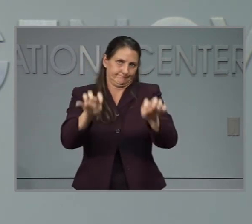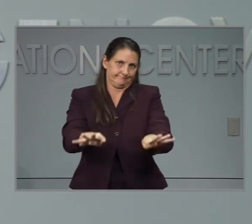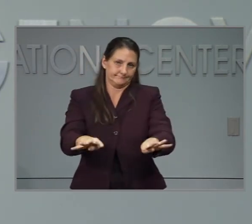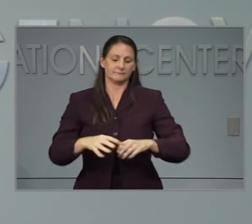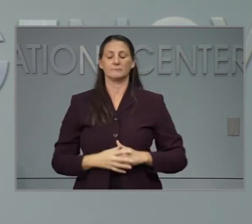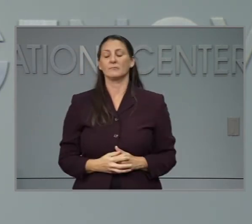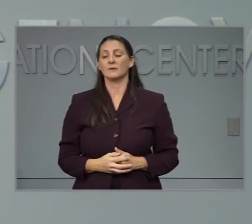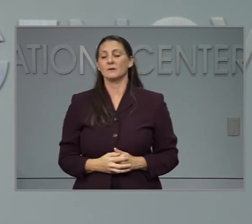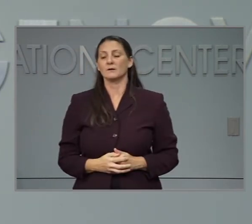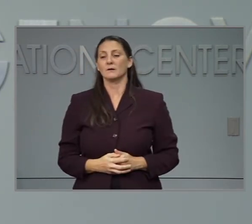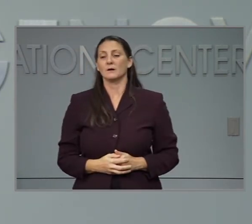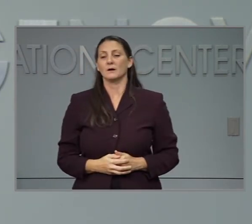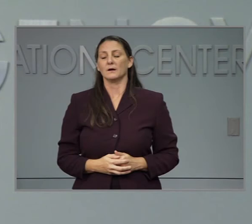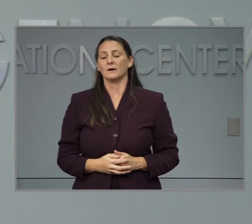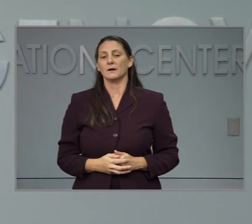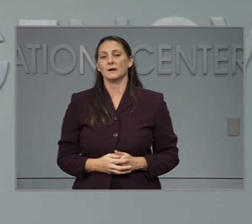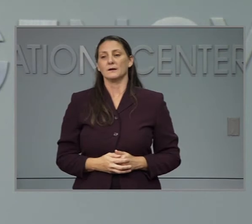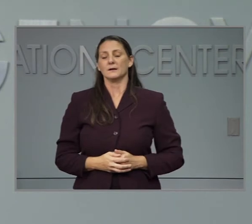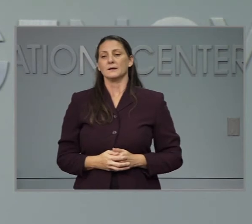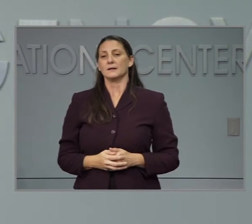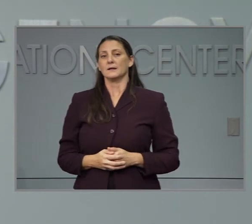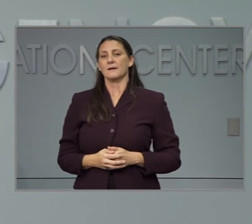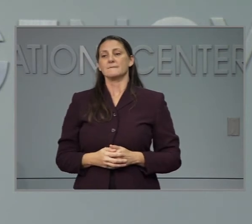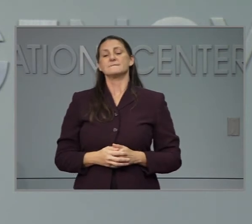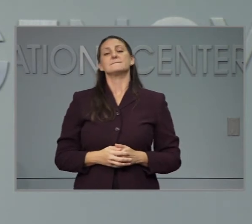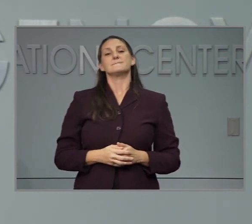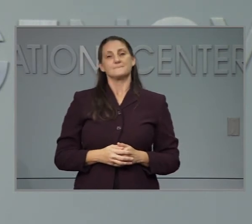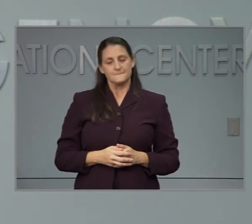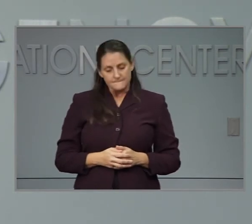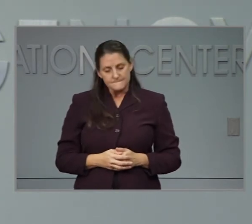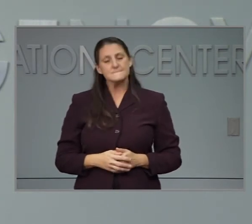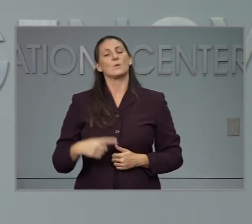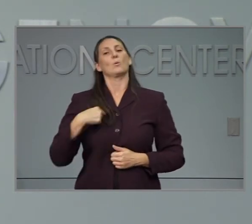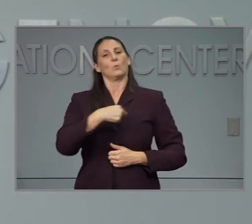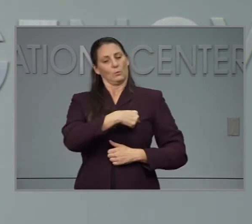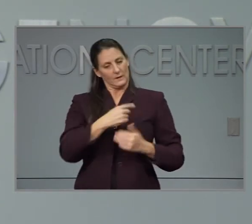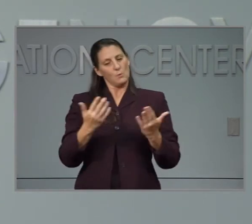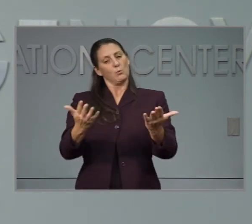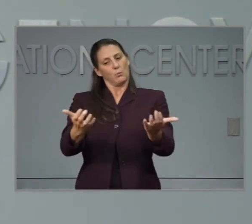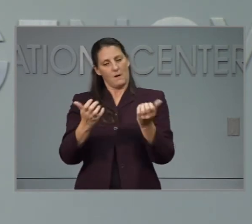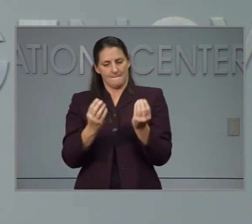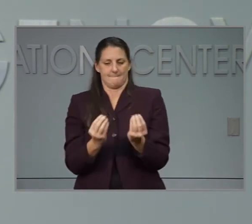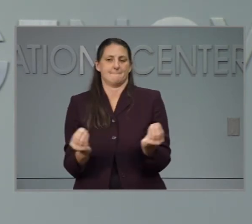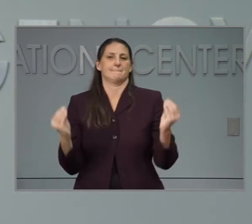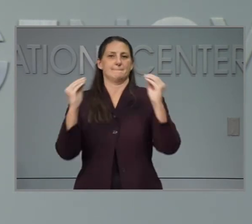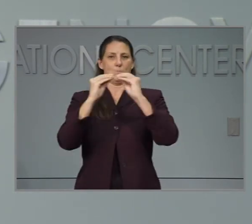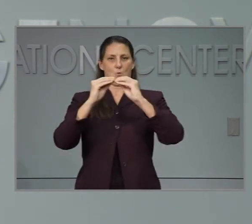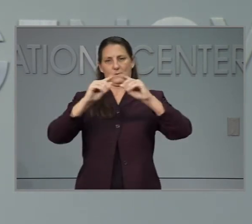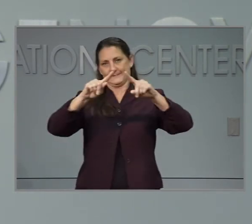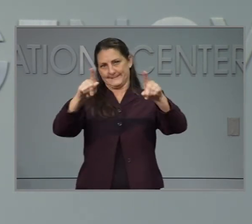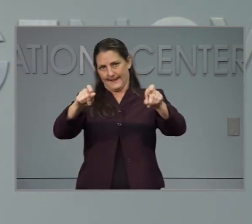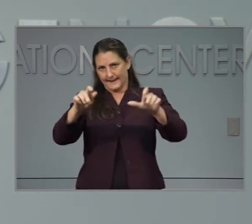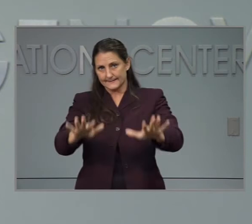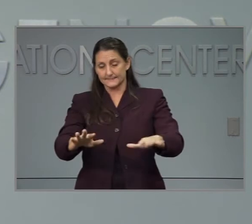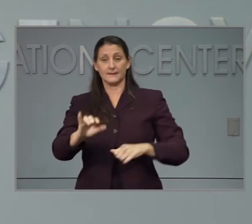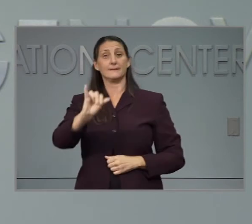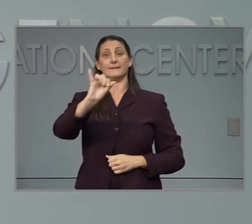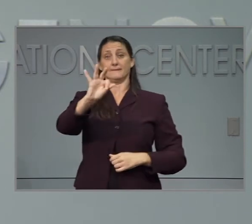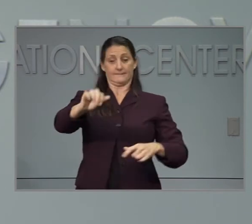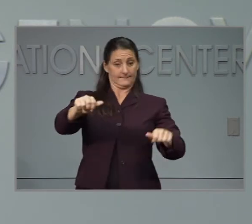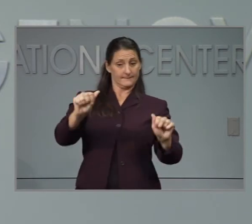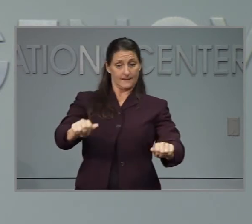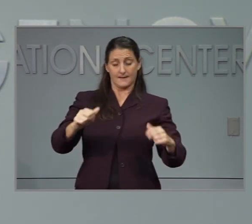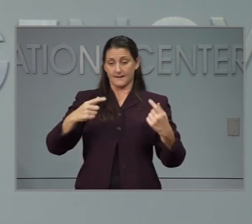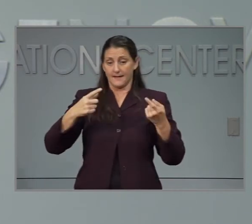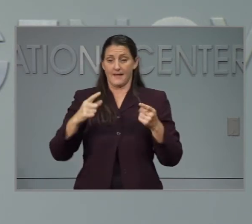sabemos. Es otra manera en la que vamos a poder hacer pruebas. Queremos aumentar el número de pruebas, como dijo el gobernador.